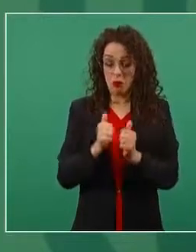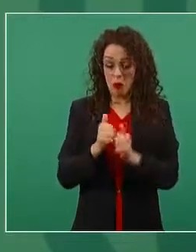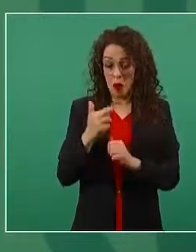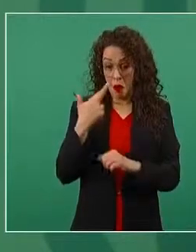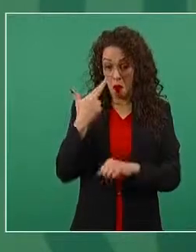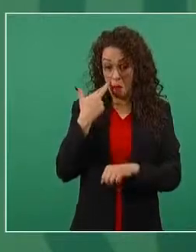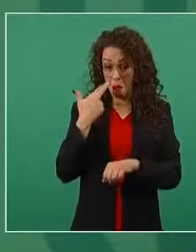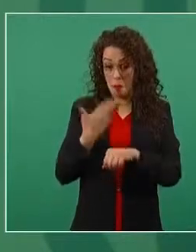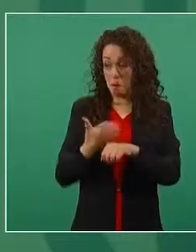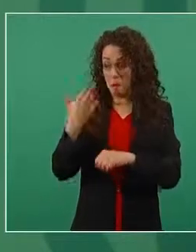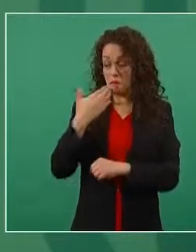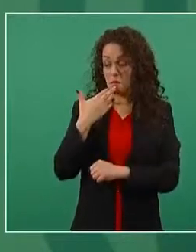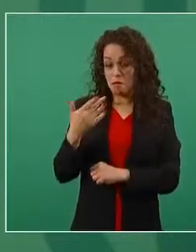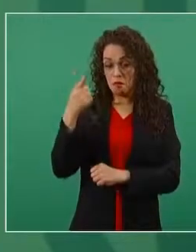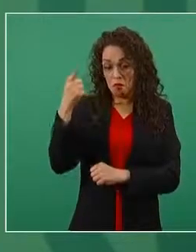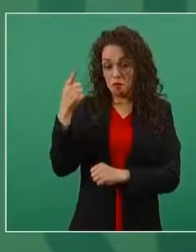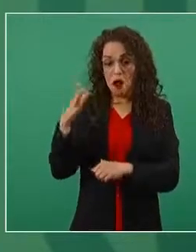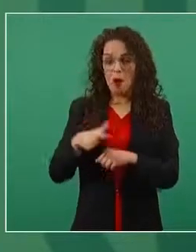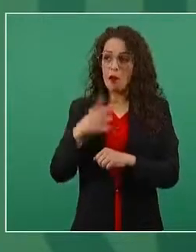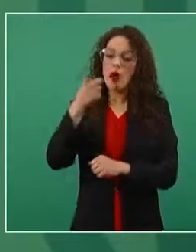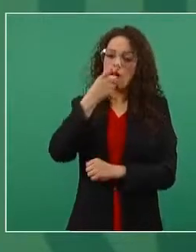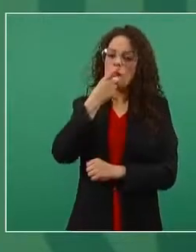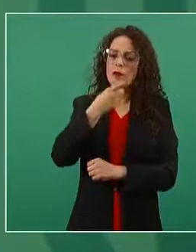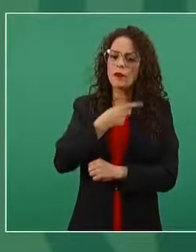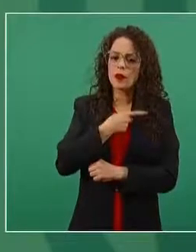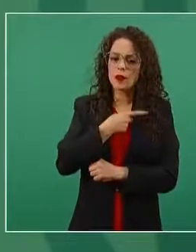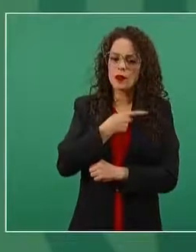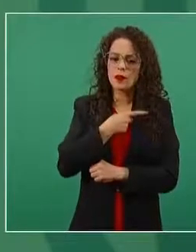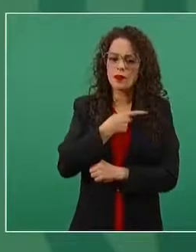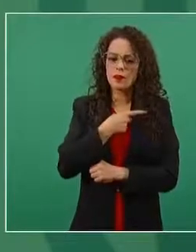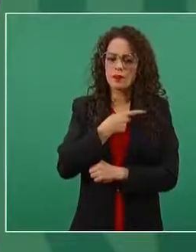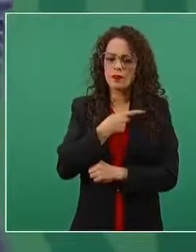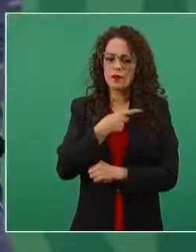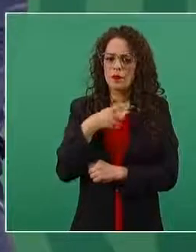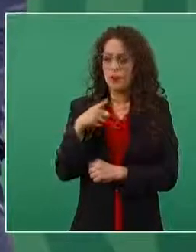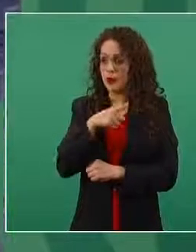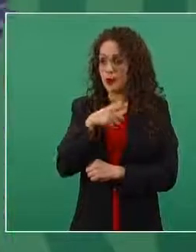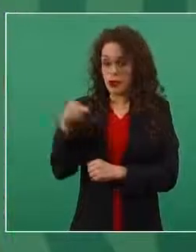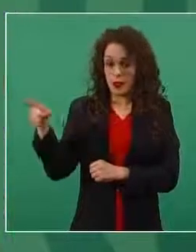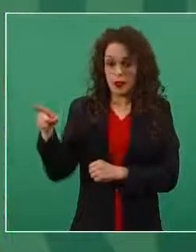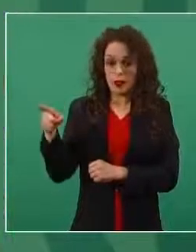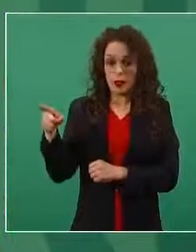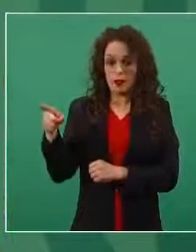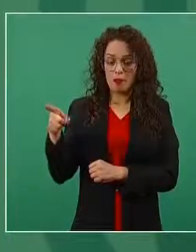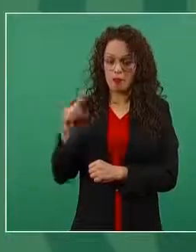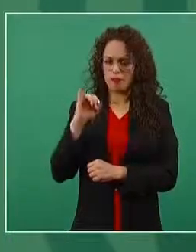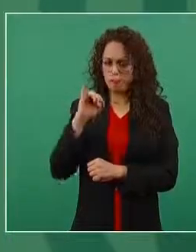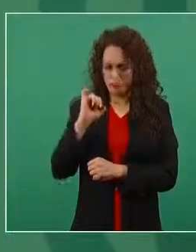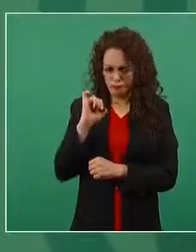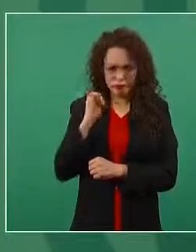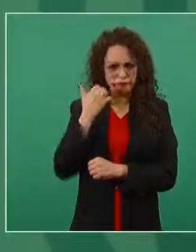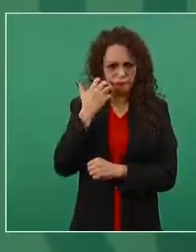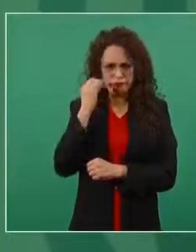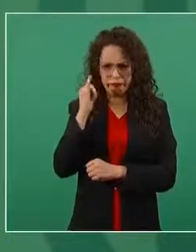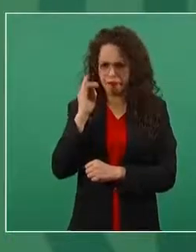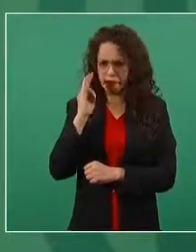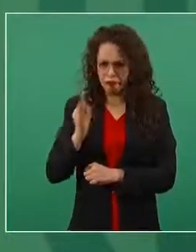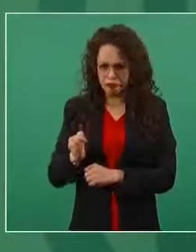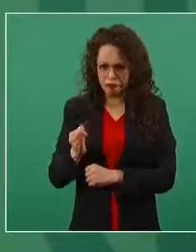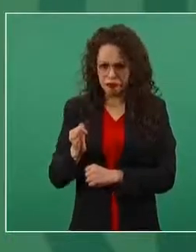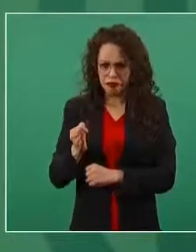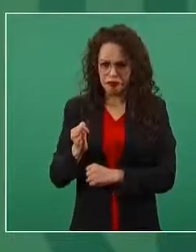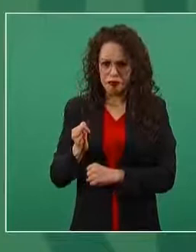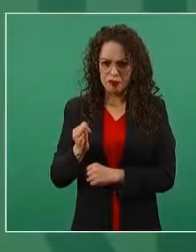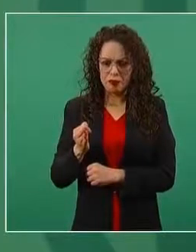porque nos dijo que están ellos en la mejor disposición de